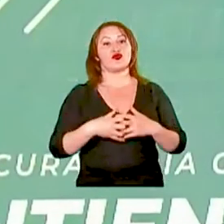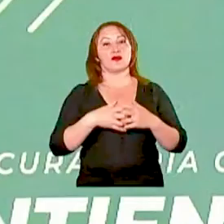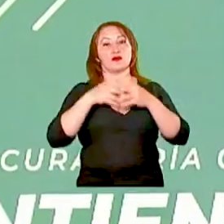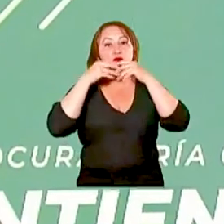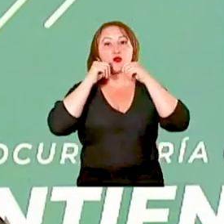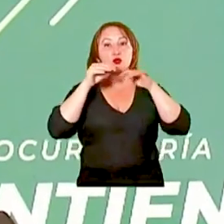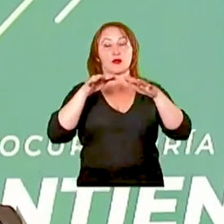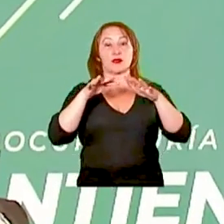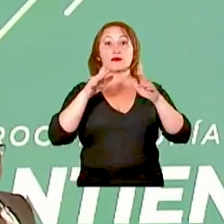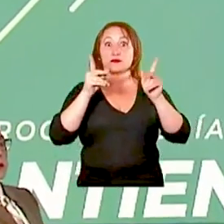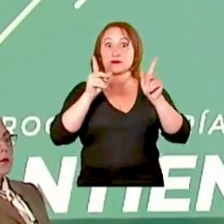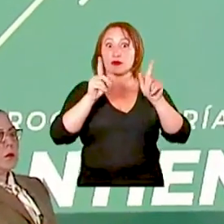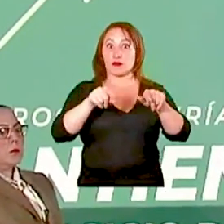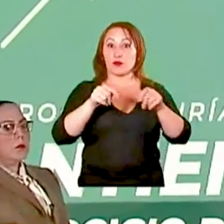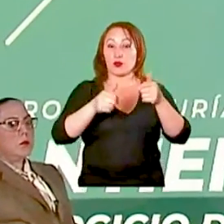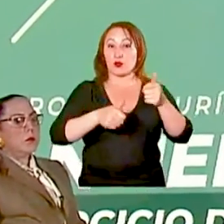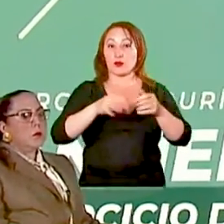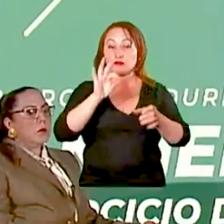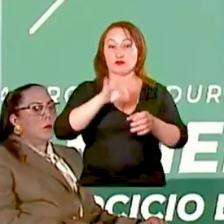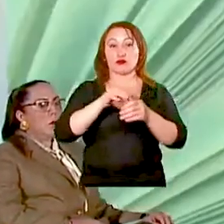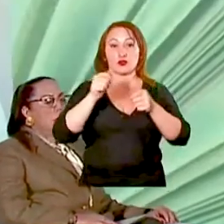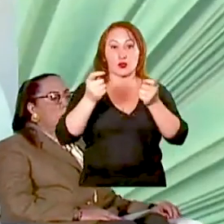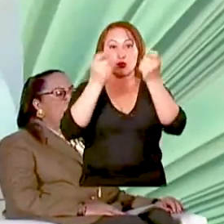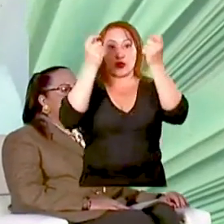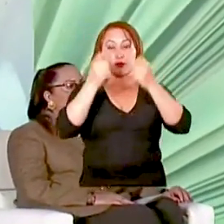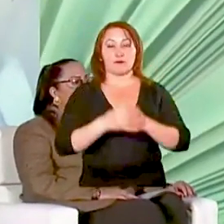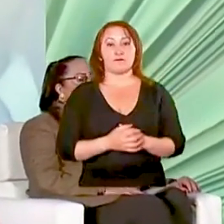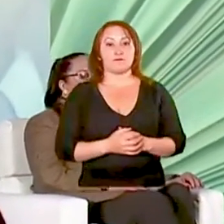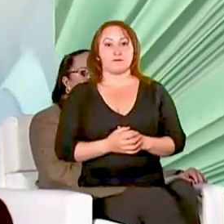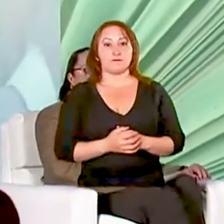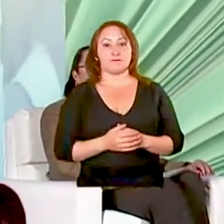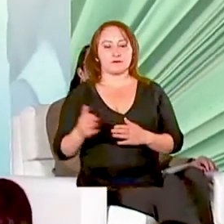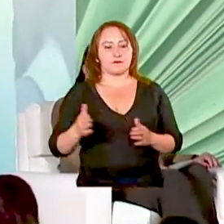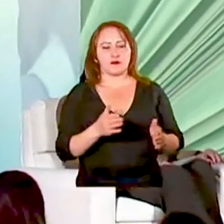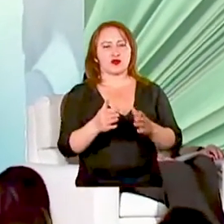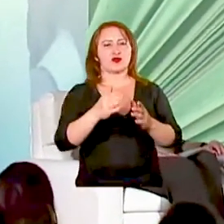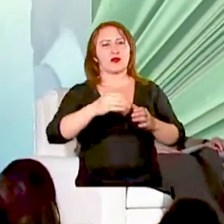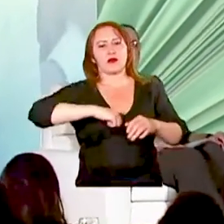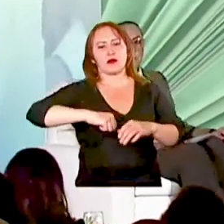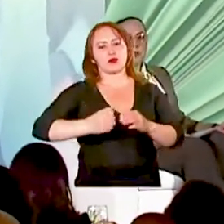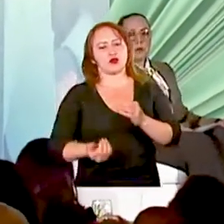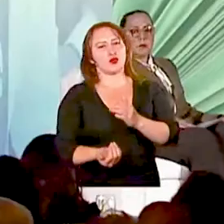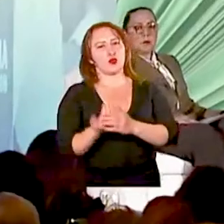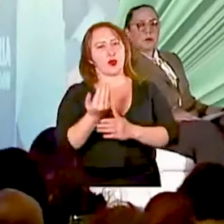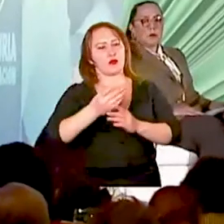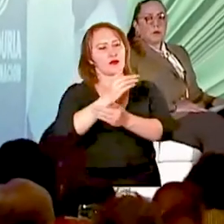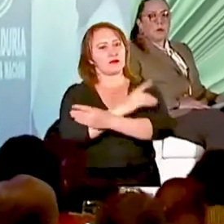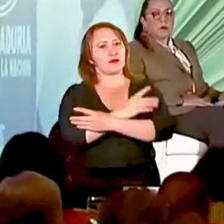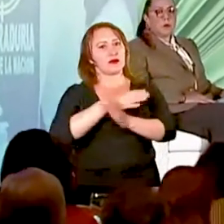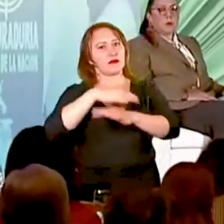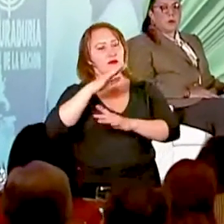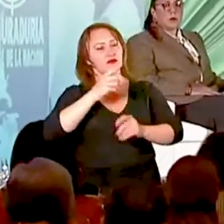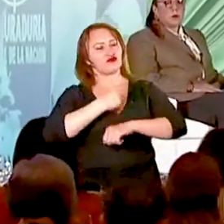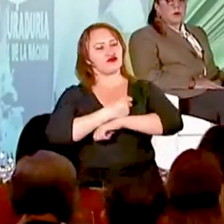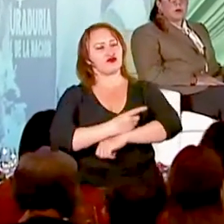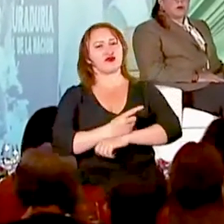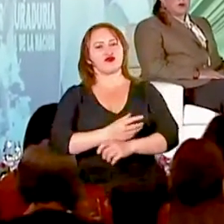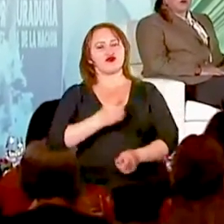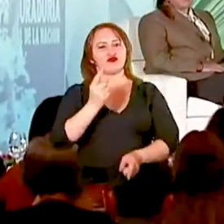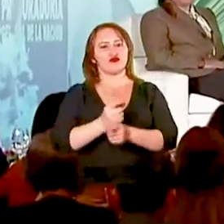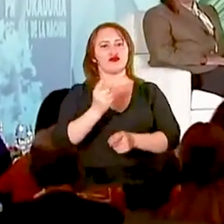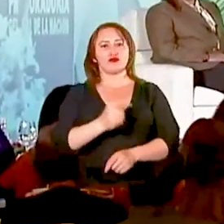públicas, inclusive las de elección popular. La ruta hacia un nuevo derecho disciplinario más efectivo y